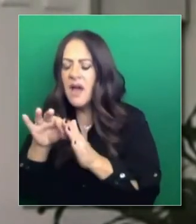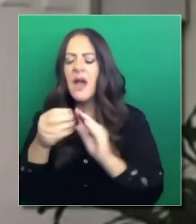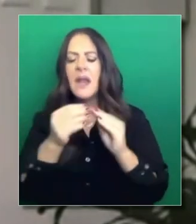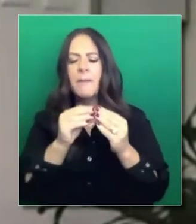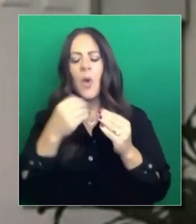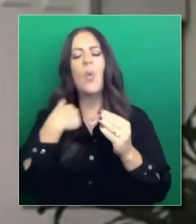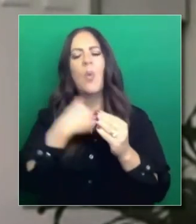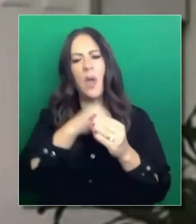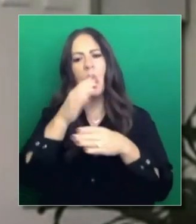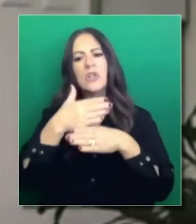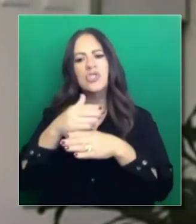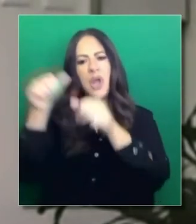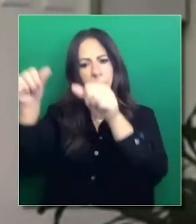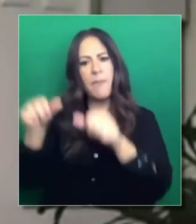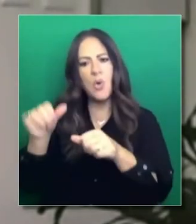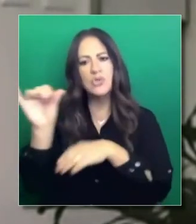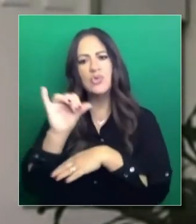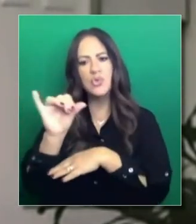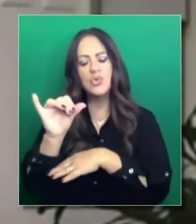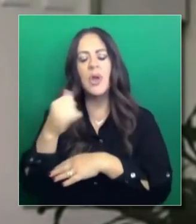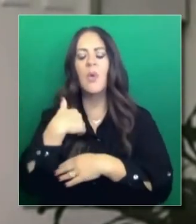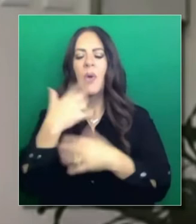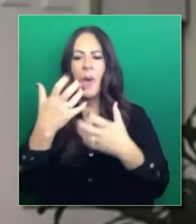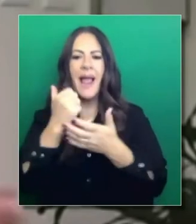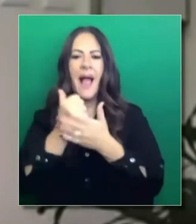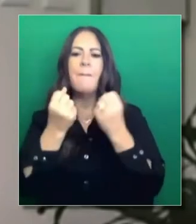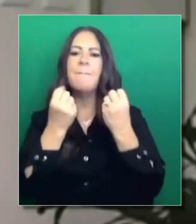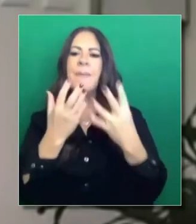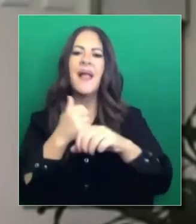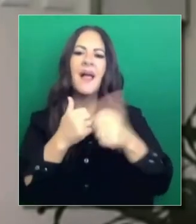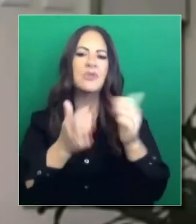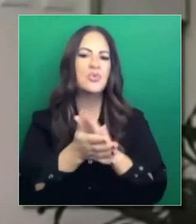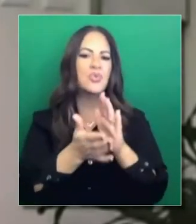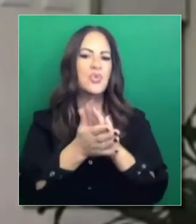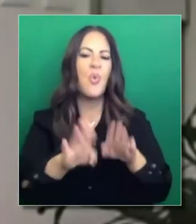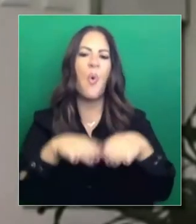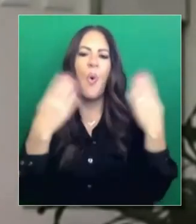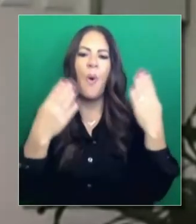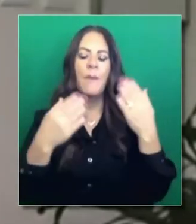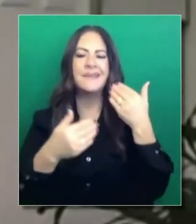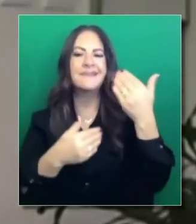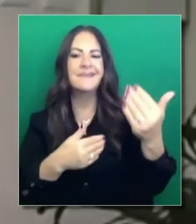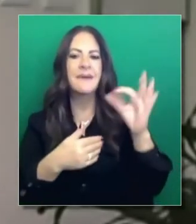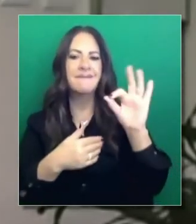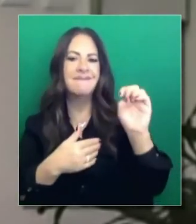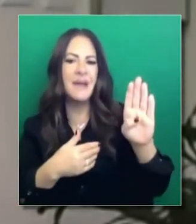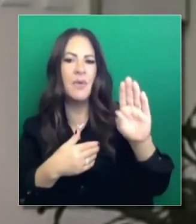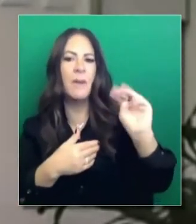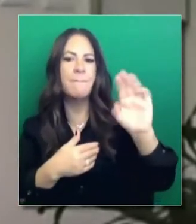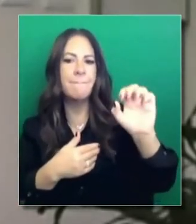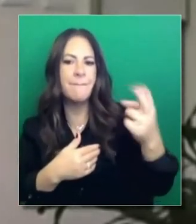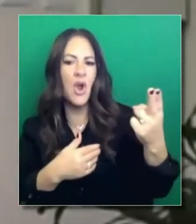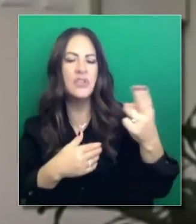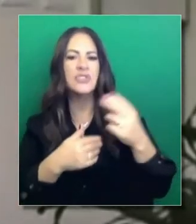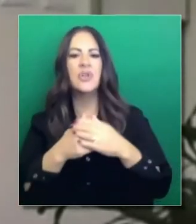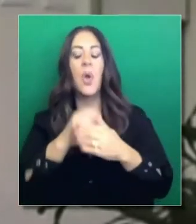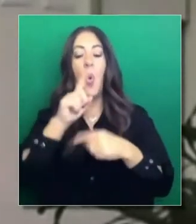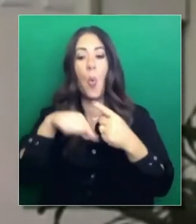poder ayudarlos y ayudar a los demás para que abran en febrero y en